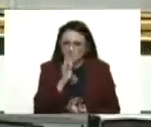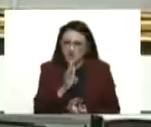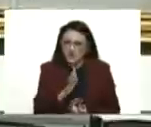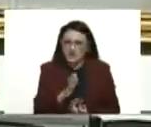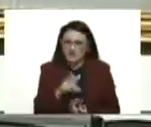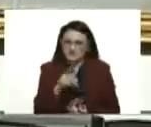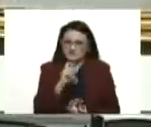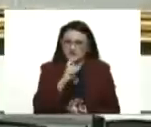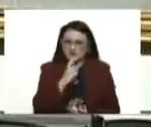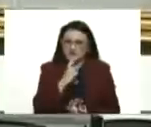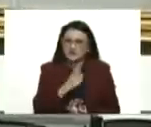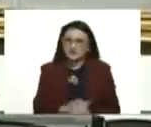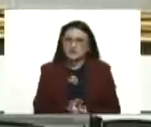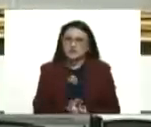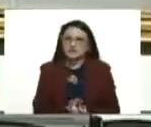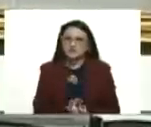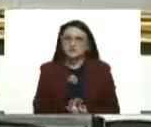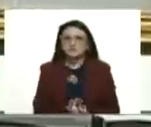secreto?